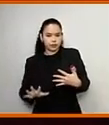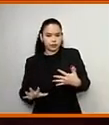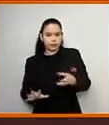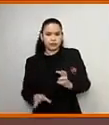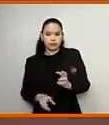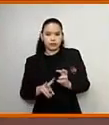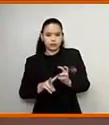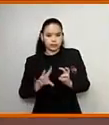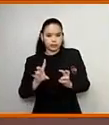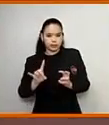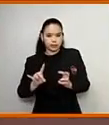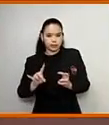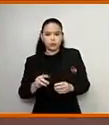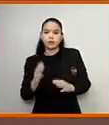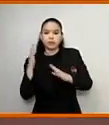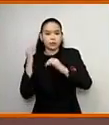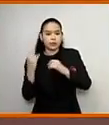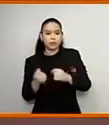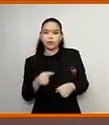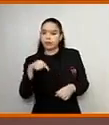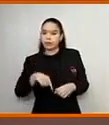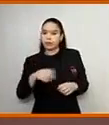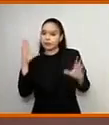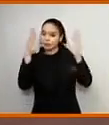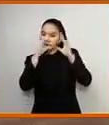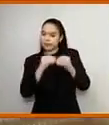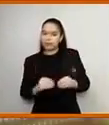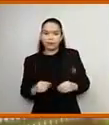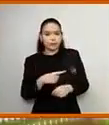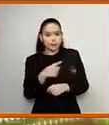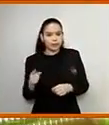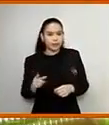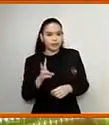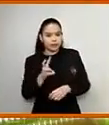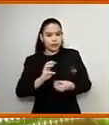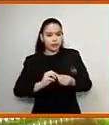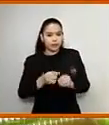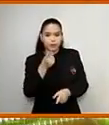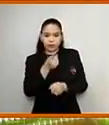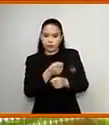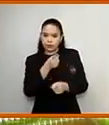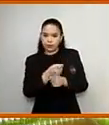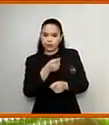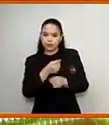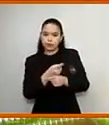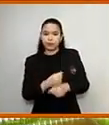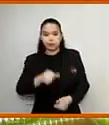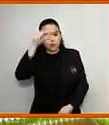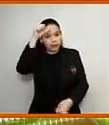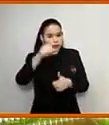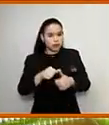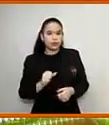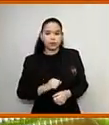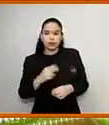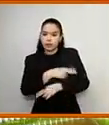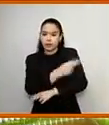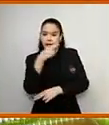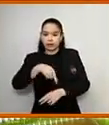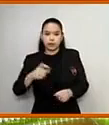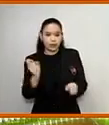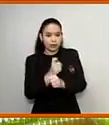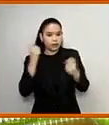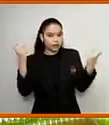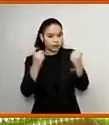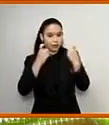y 28. Esperamos que esta linda noche hayas acertado a los números seleccionados. Recuerda que en Navidad aquí